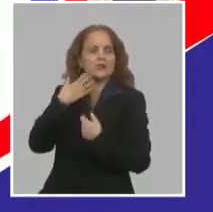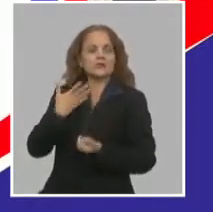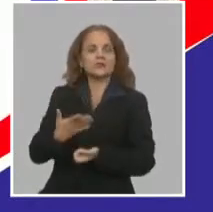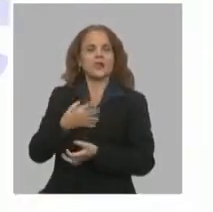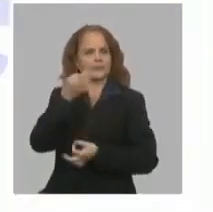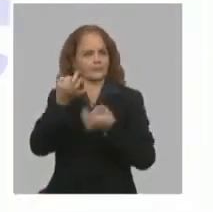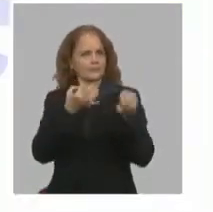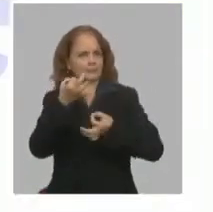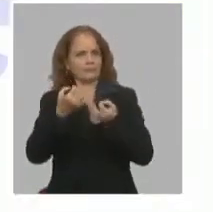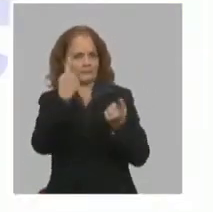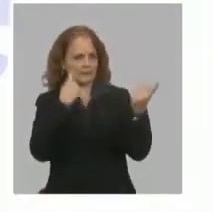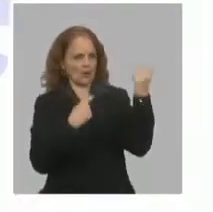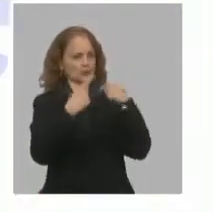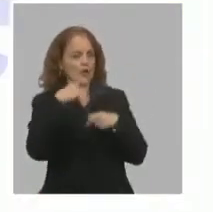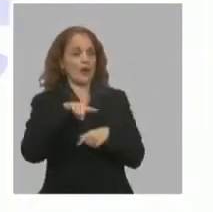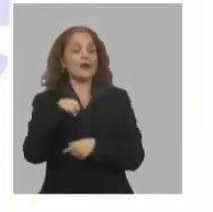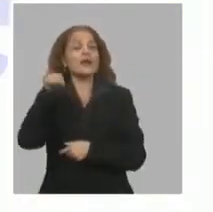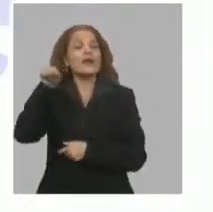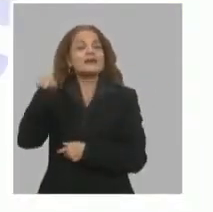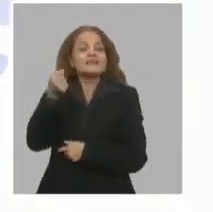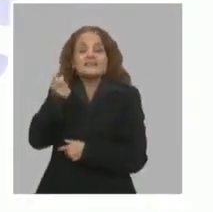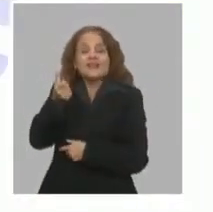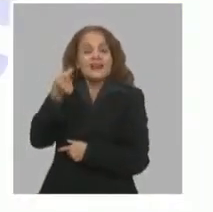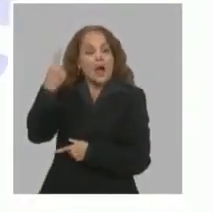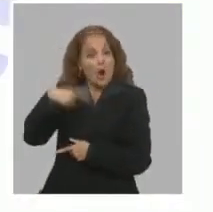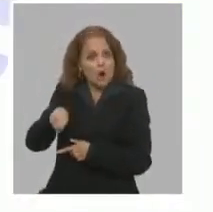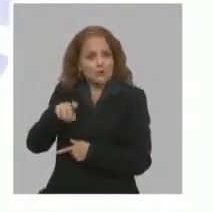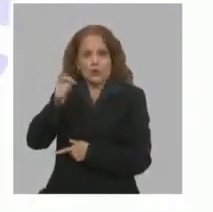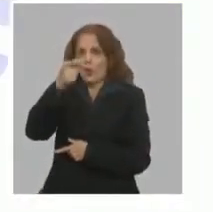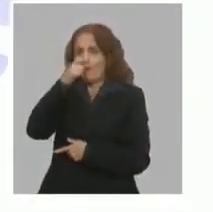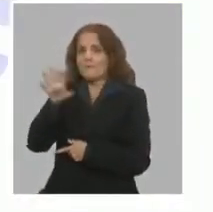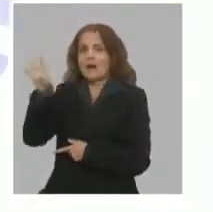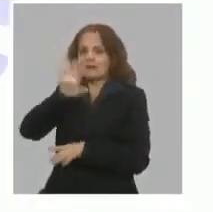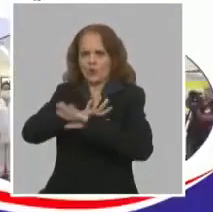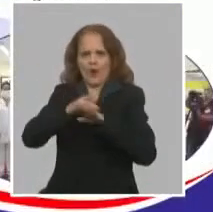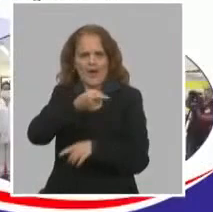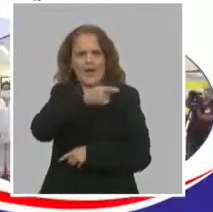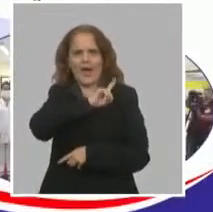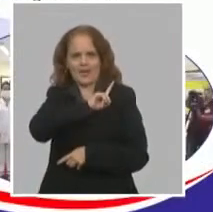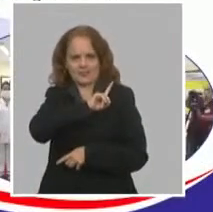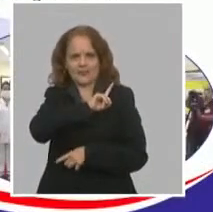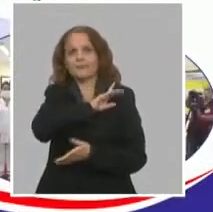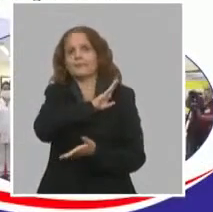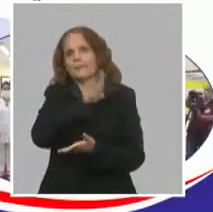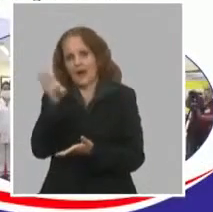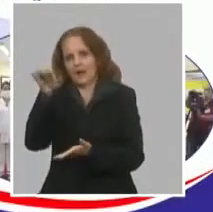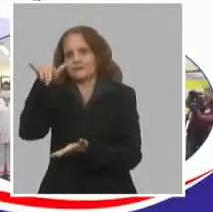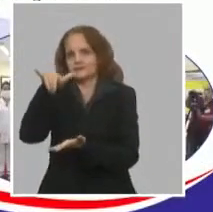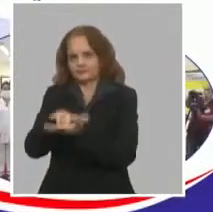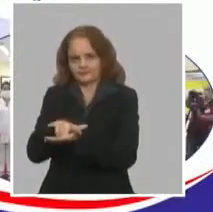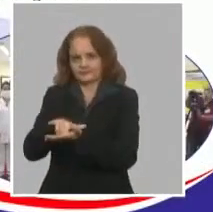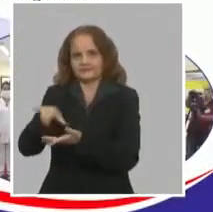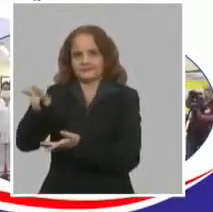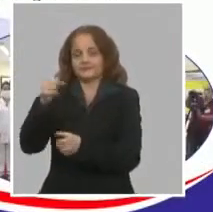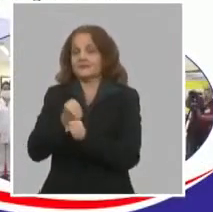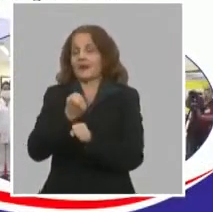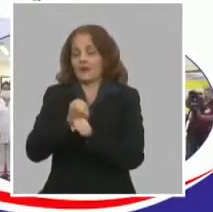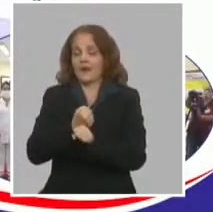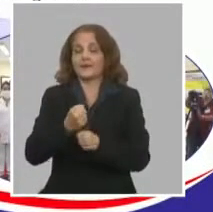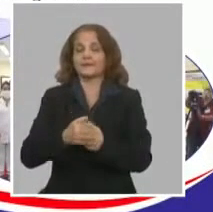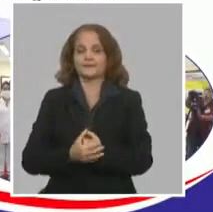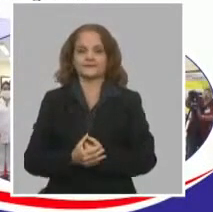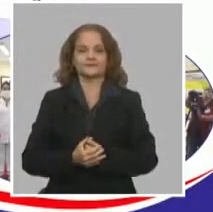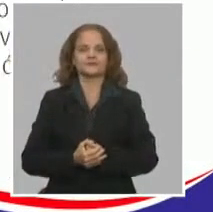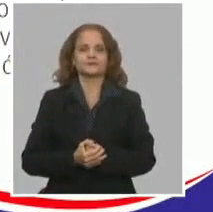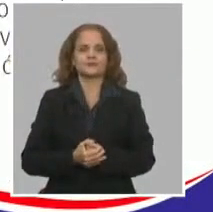bueno, un país cerquita de Burkina Faso, al menos donde yo tenía conocimiento anteriormente, porque ya en los